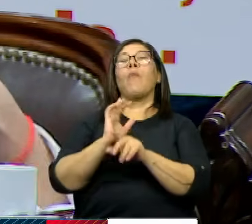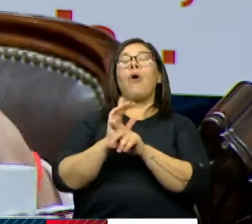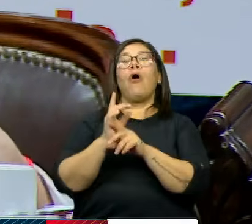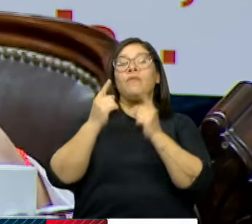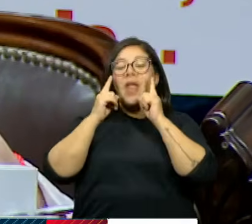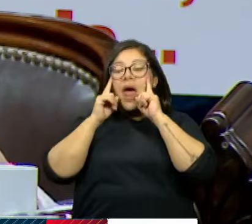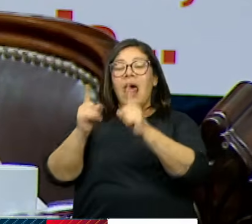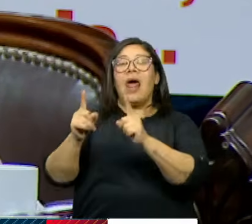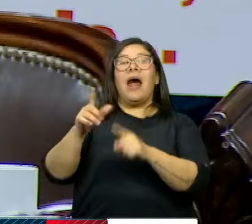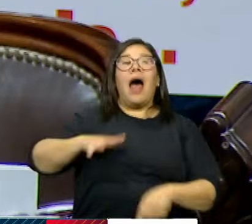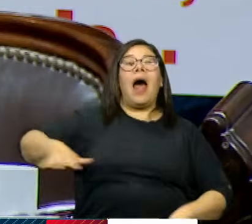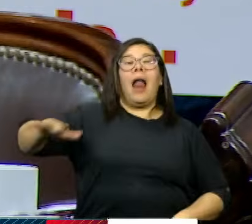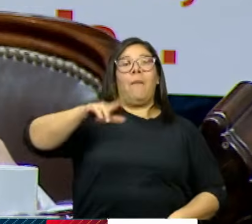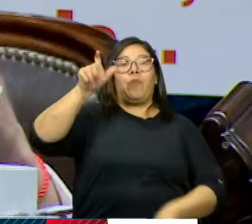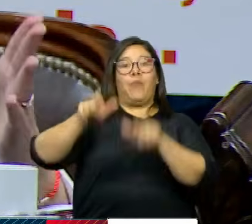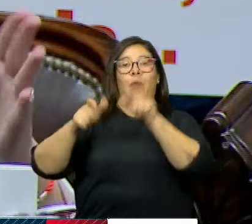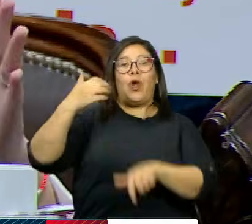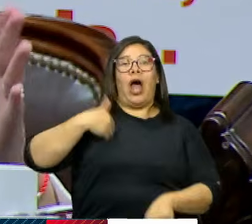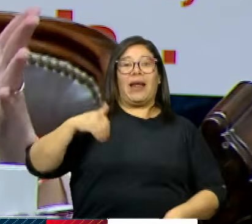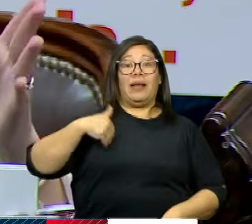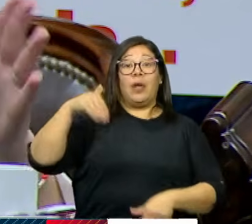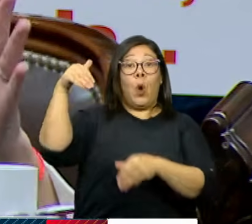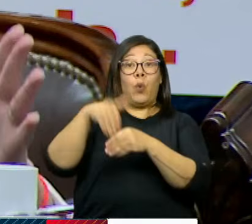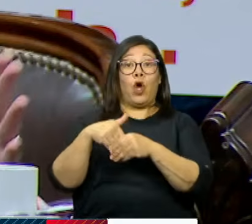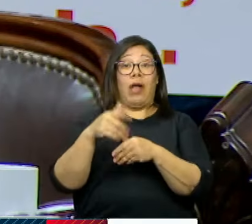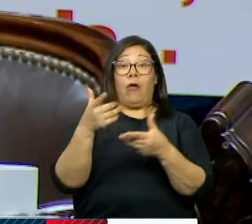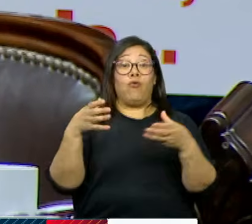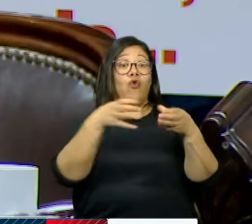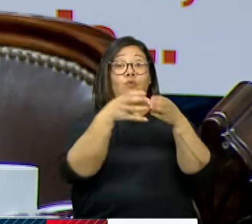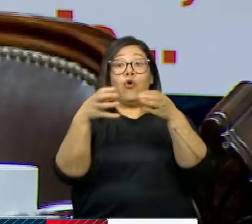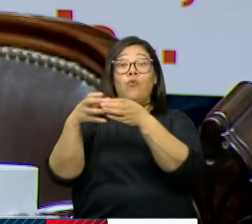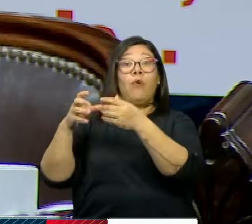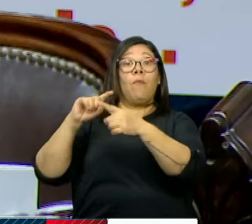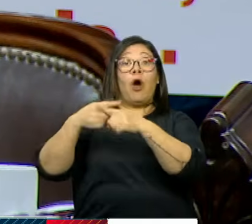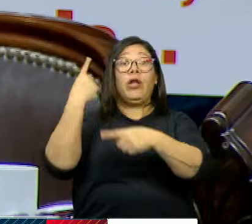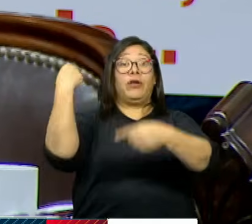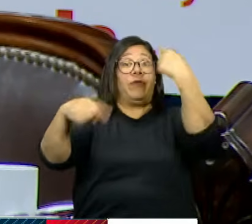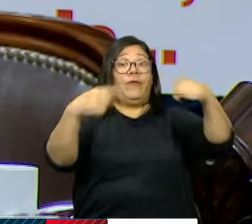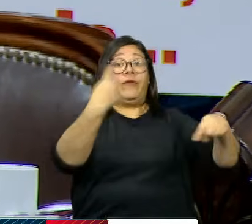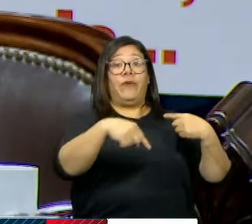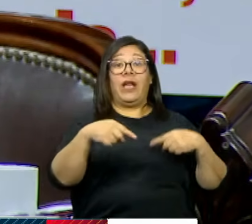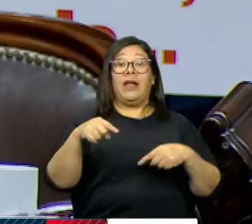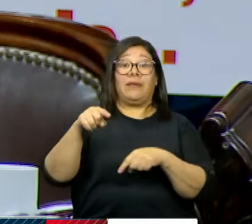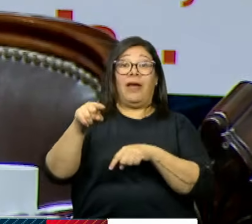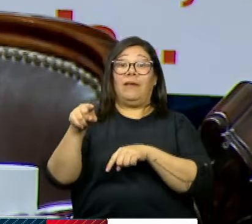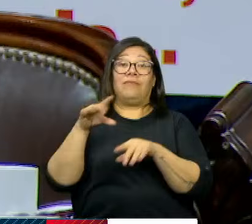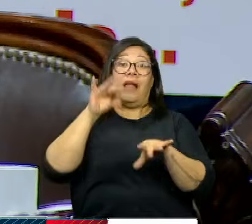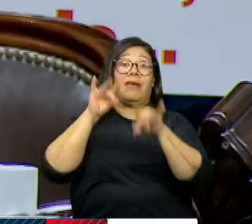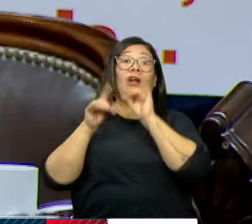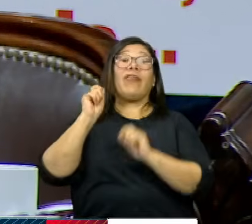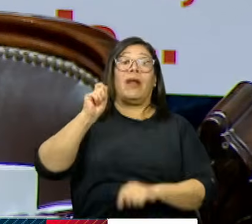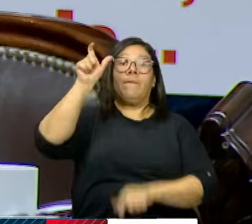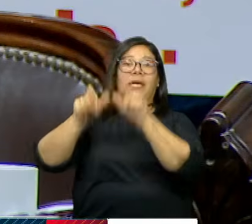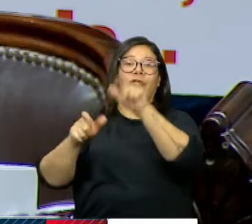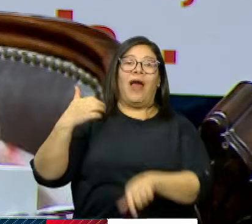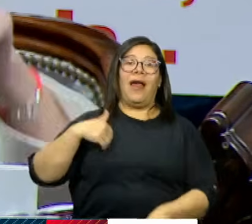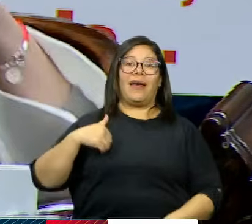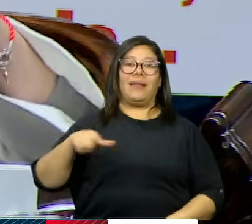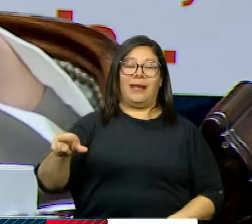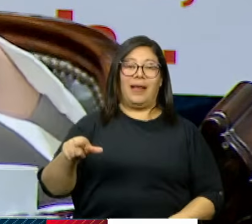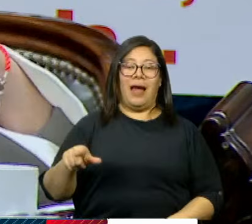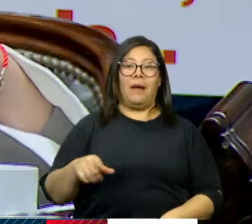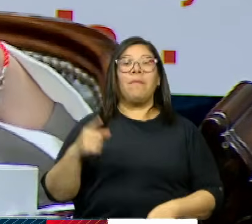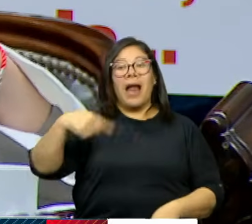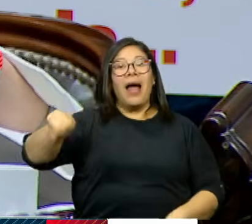a los que nos votaron, cada uno representando un partido o una ideología diferente, pero para levantar la vara moral de este país. Y